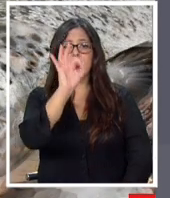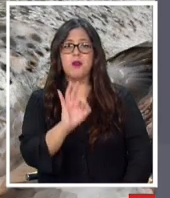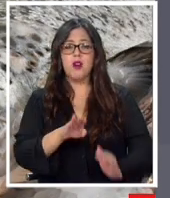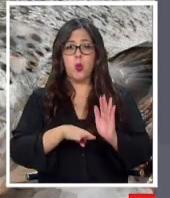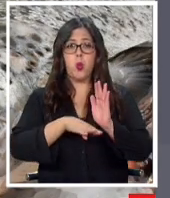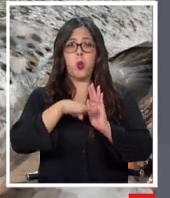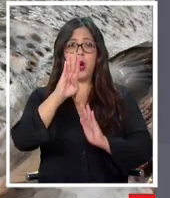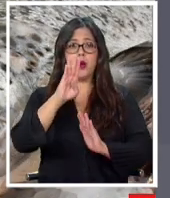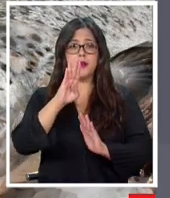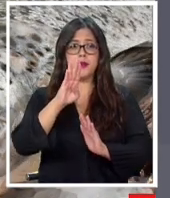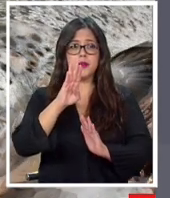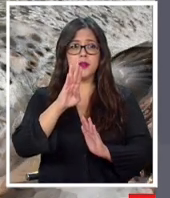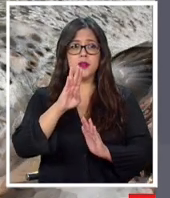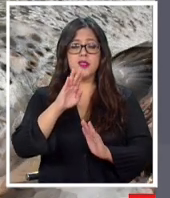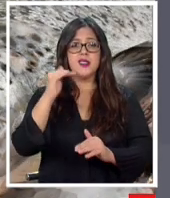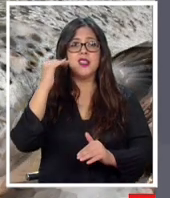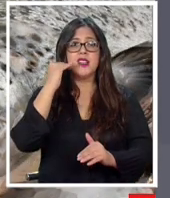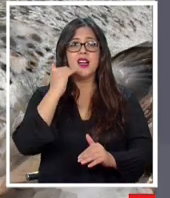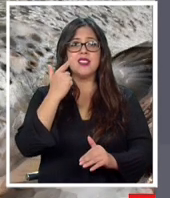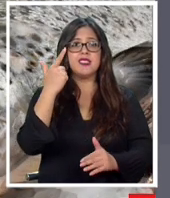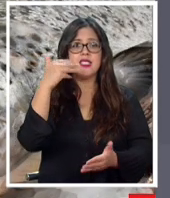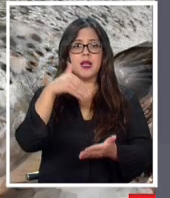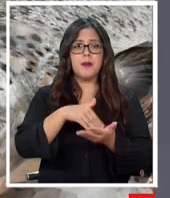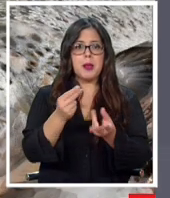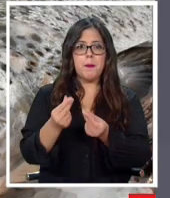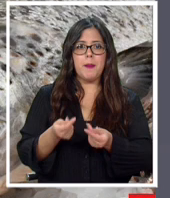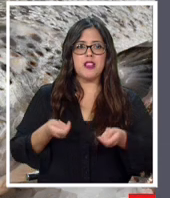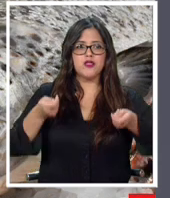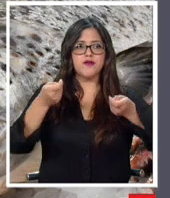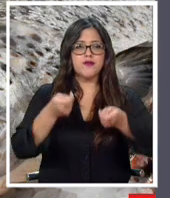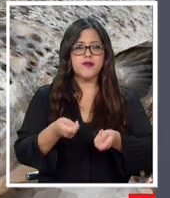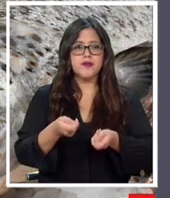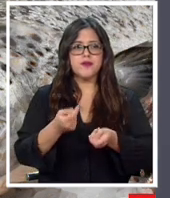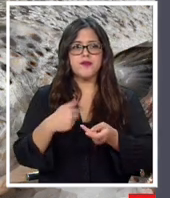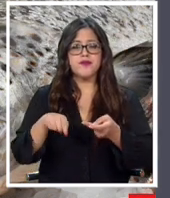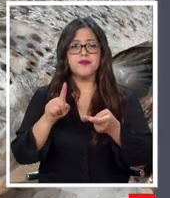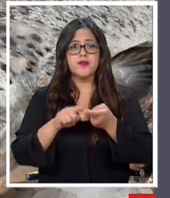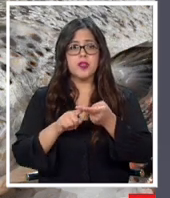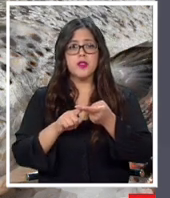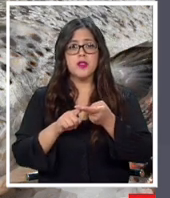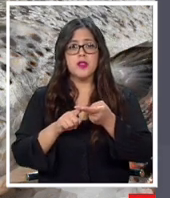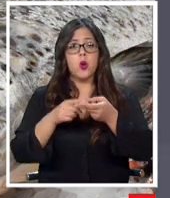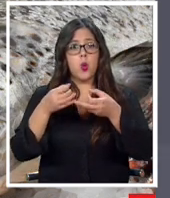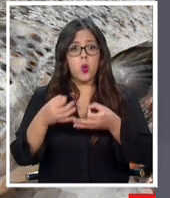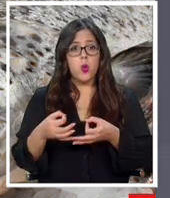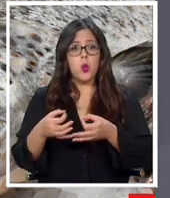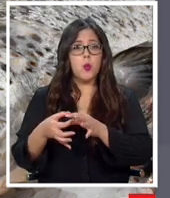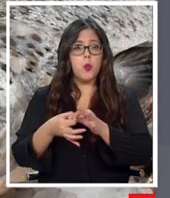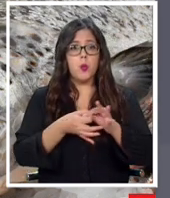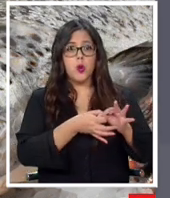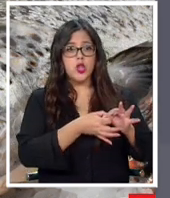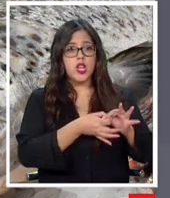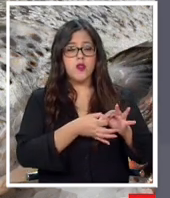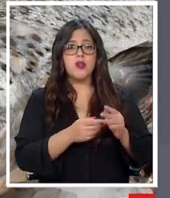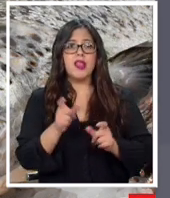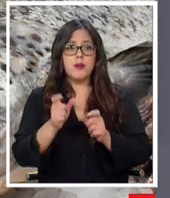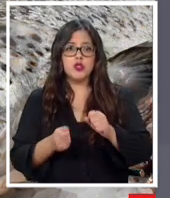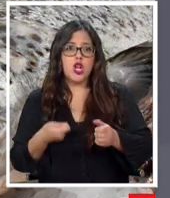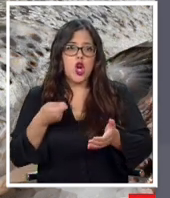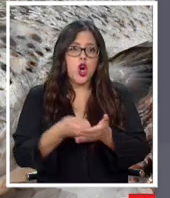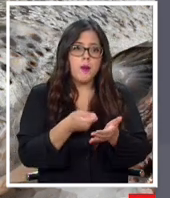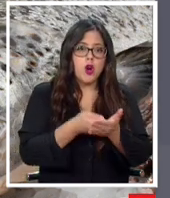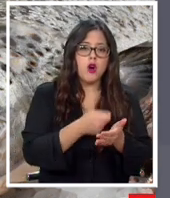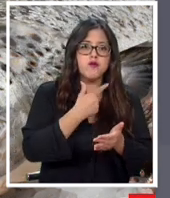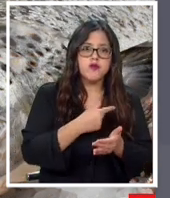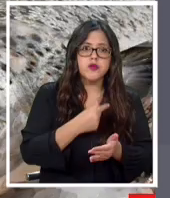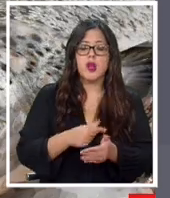20% sobre el promedio, llegando a costar cerca de 7.000 pesos. Aumento que en parte justifican debido al alza en la demanda. Las